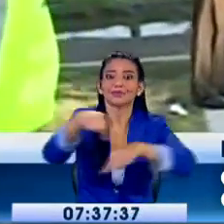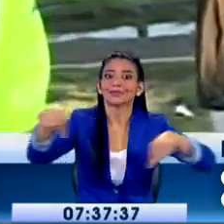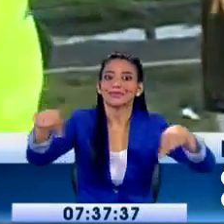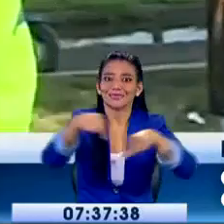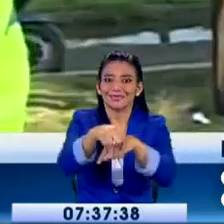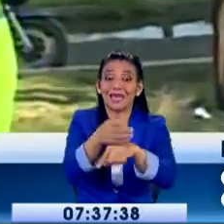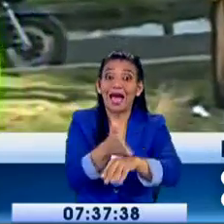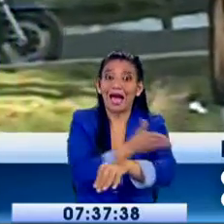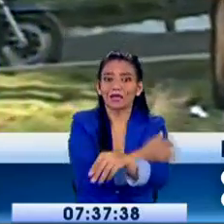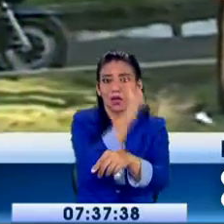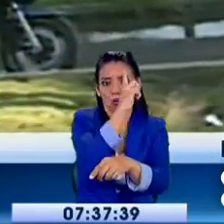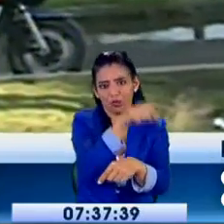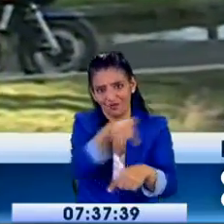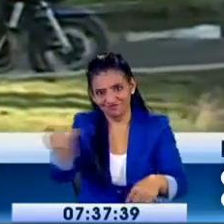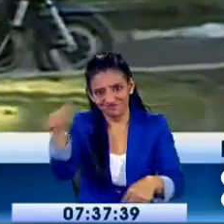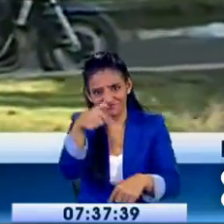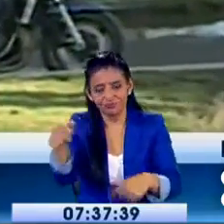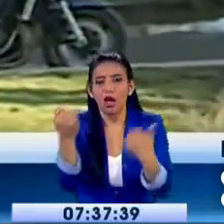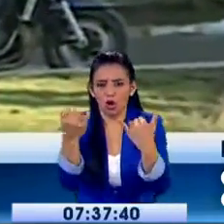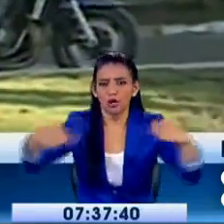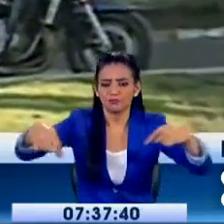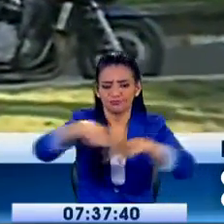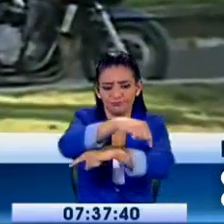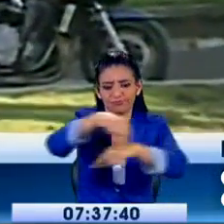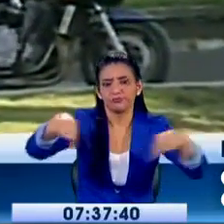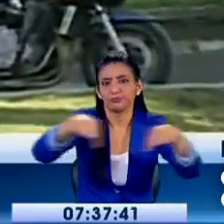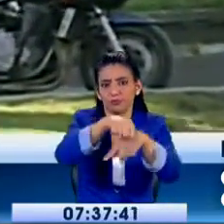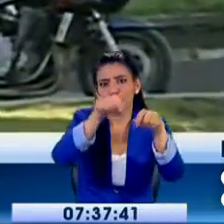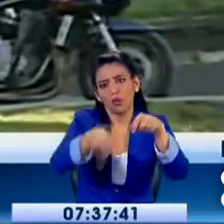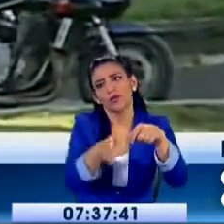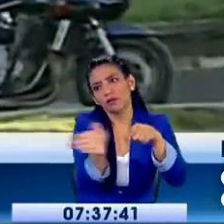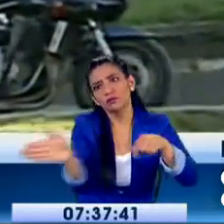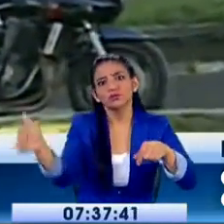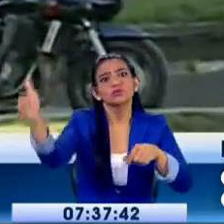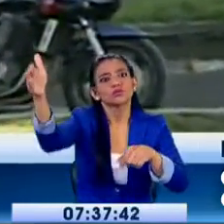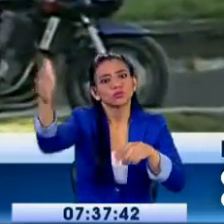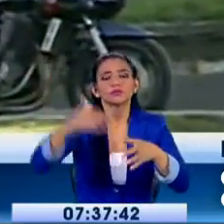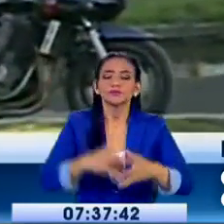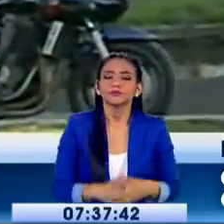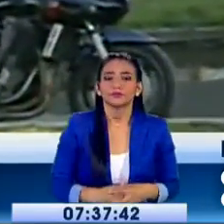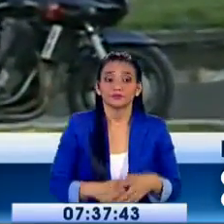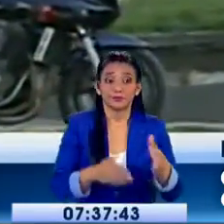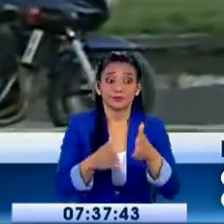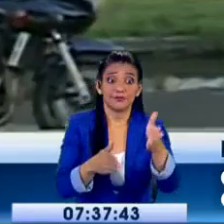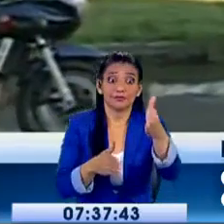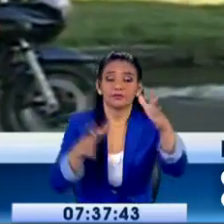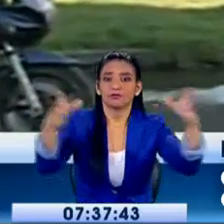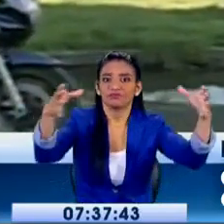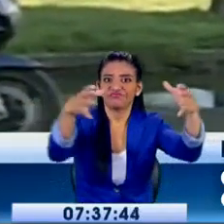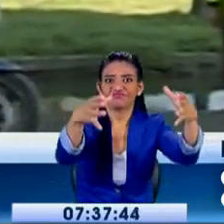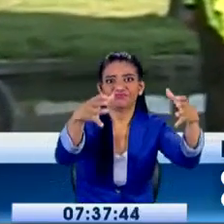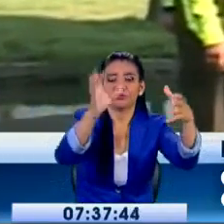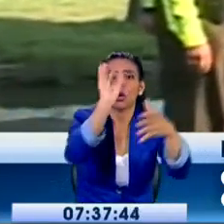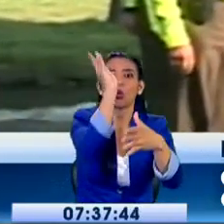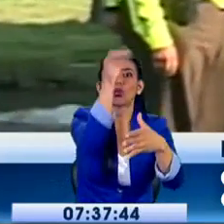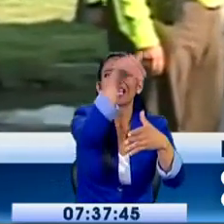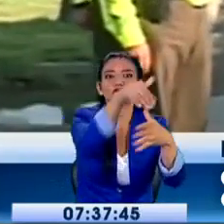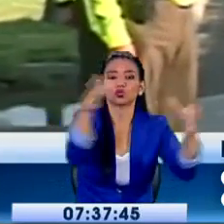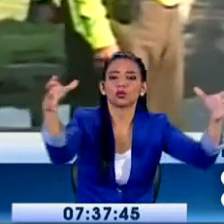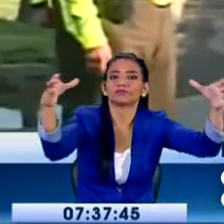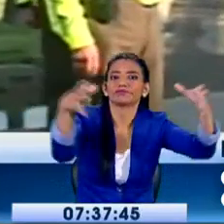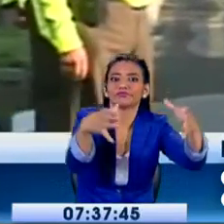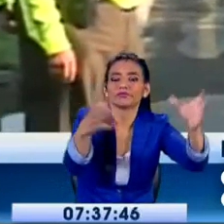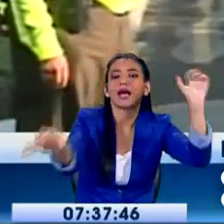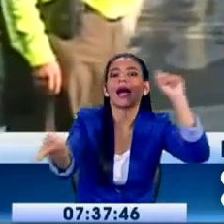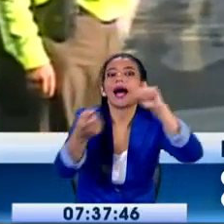y posteriormente pueden circular hasta el noroccidente. Esta restricción en ese sector exclusivamente de Laguna Sur será hasta